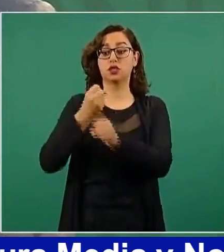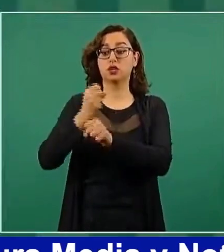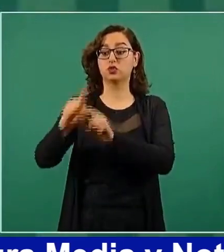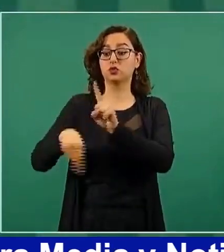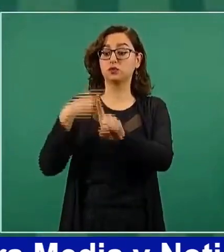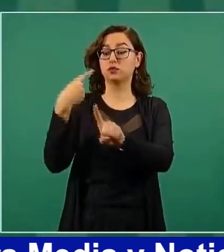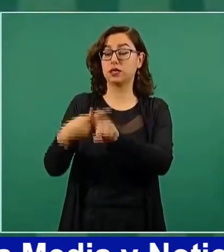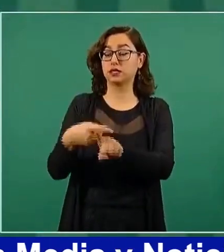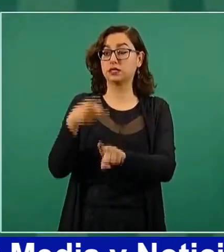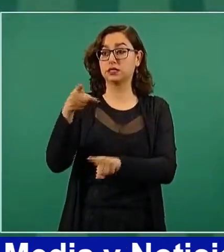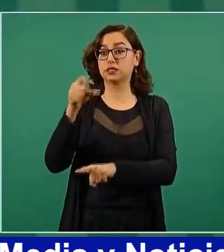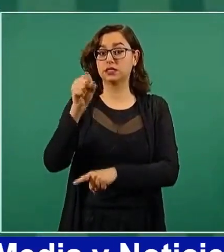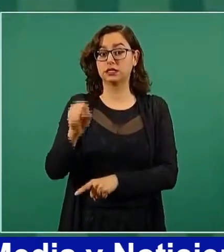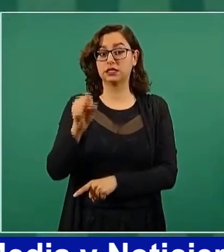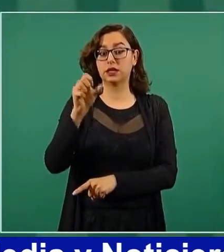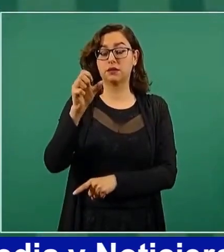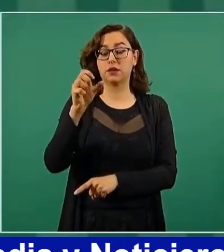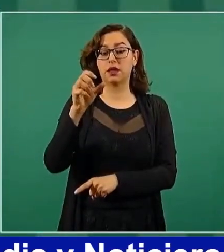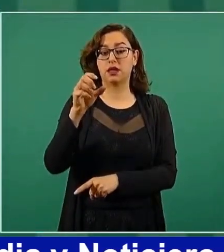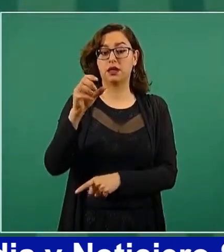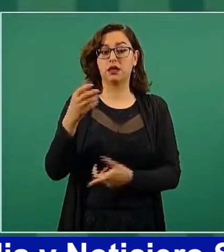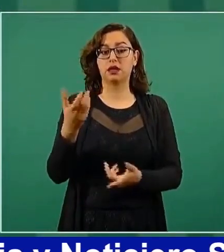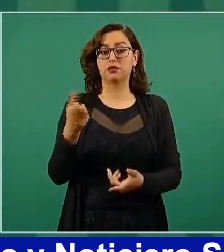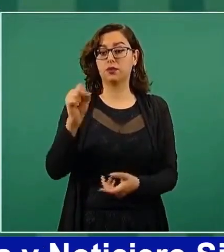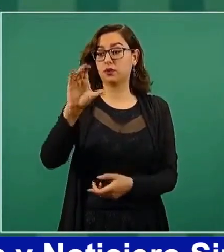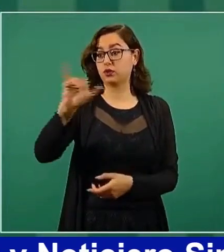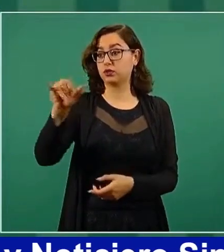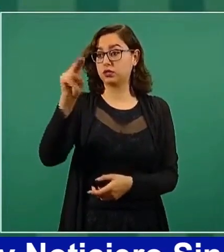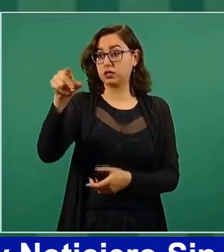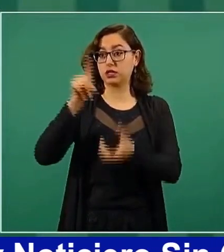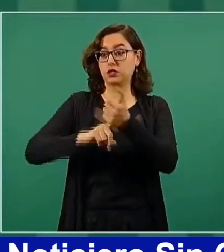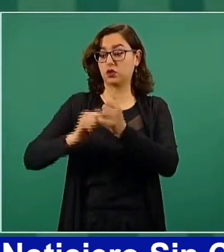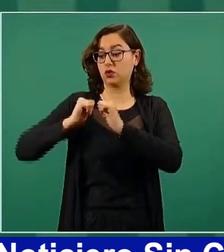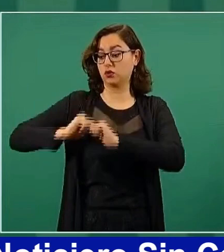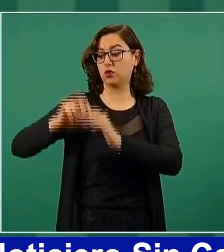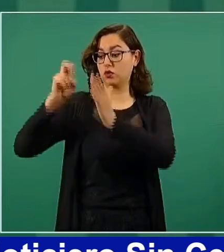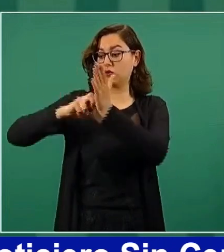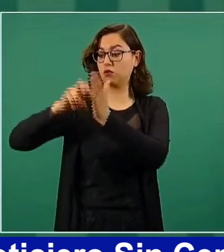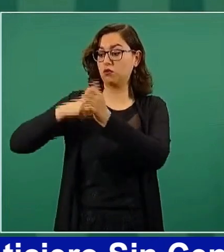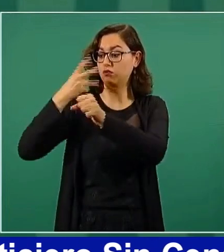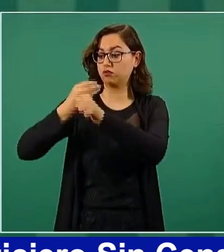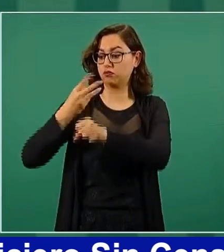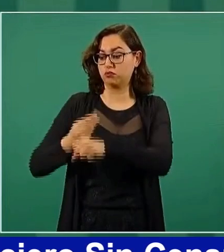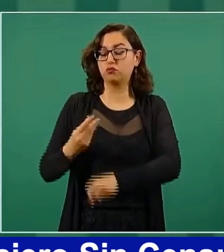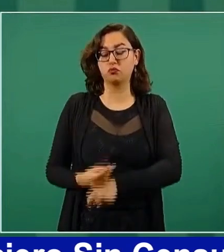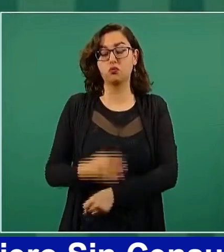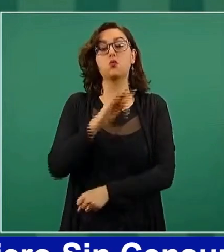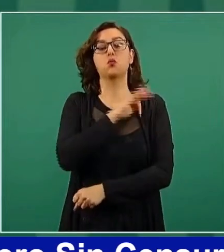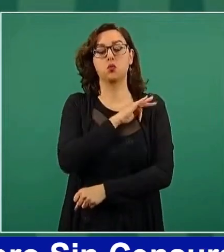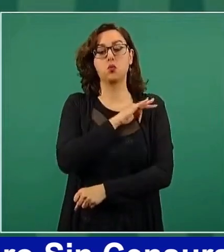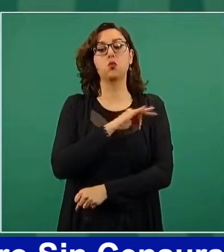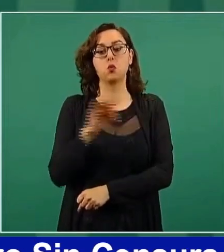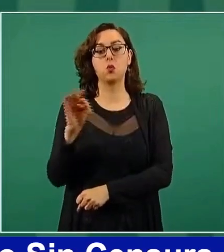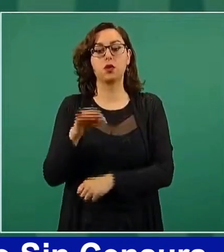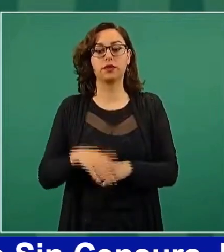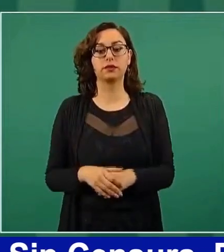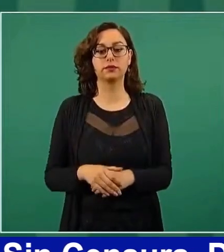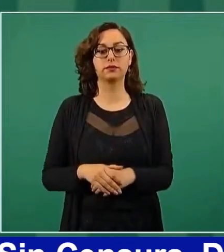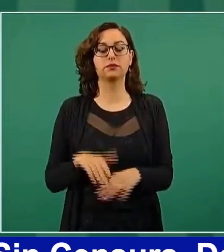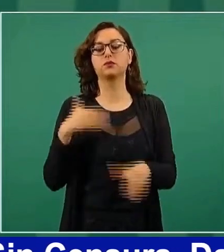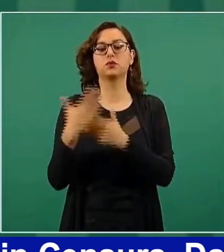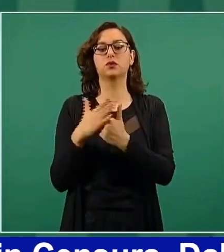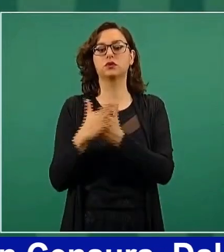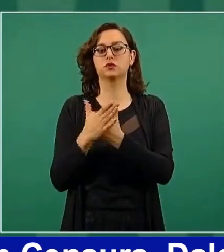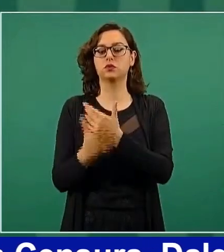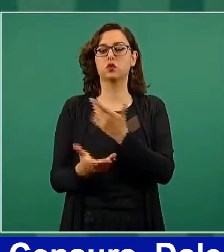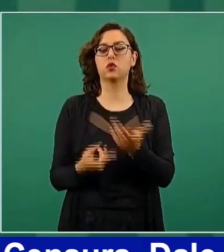esa reforma. Y él termina como ministro en el 24 y se tiene